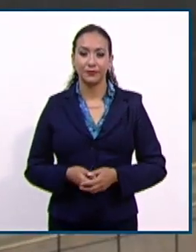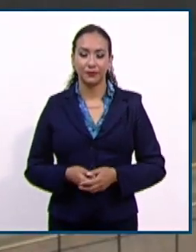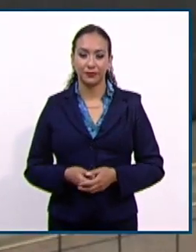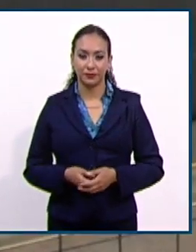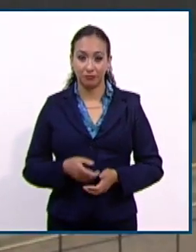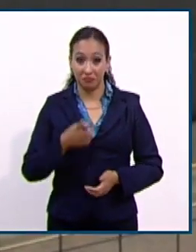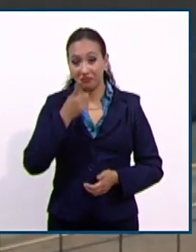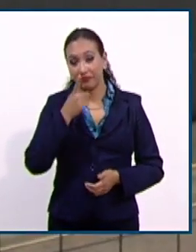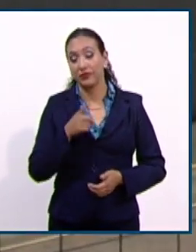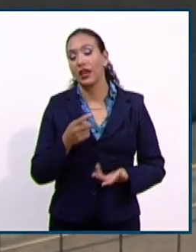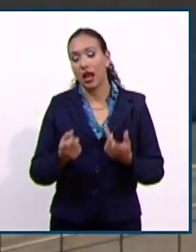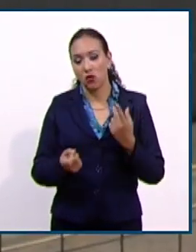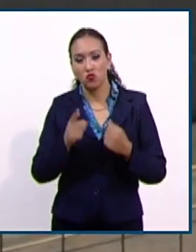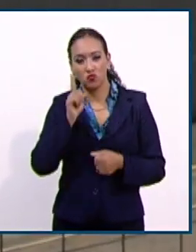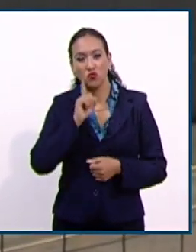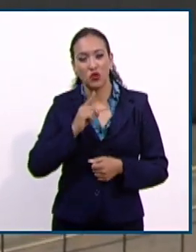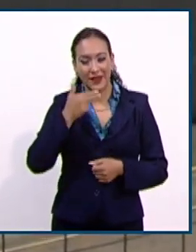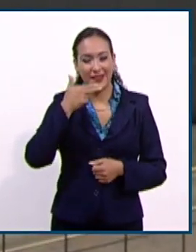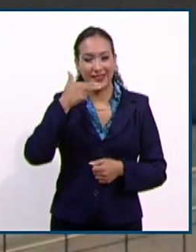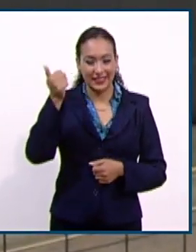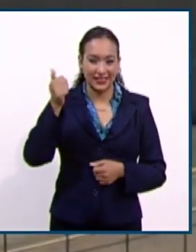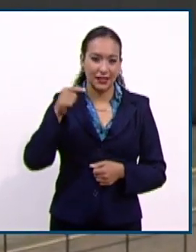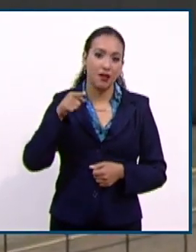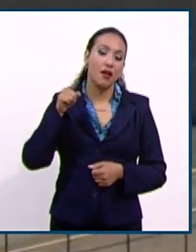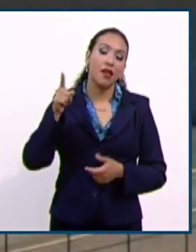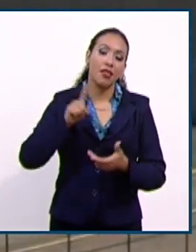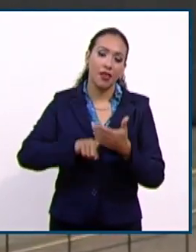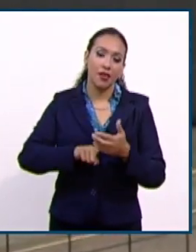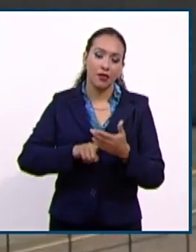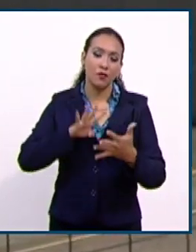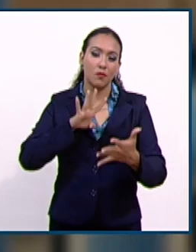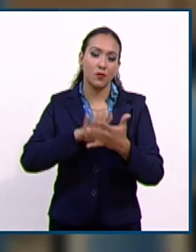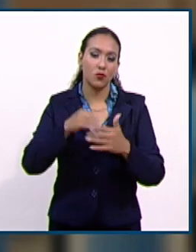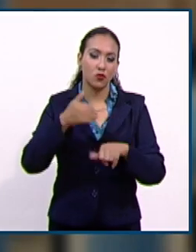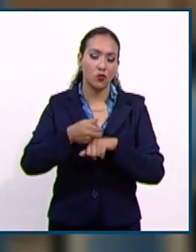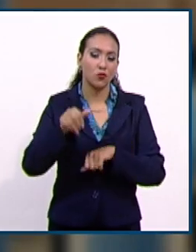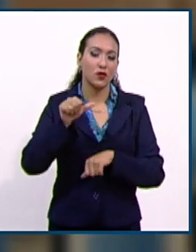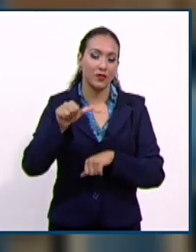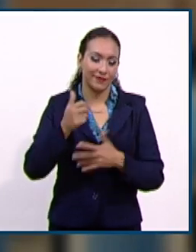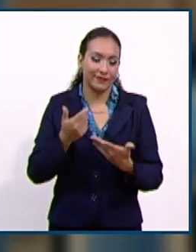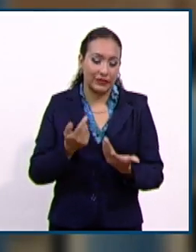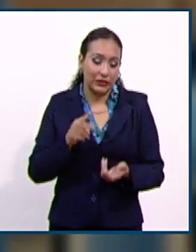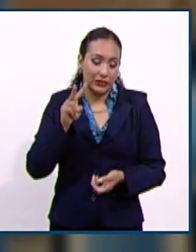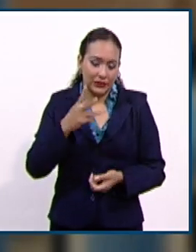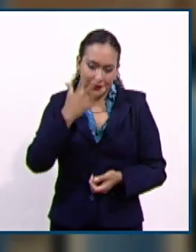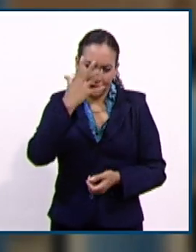Lamentaron los casos de suicidios en el Ceferezo 16 y anunciaron la presentación de un amparo para